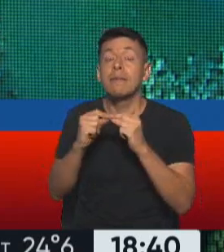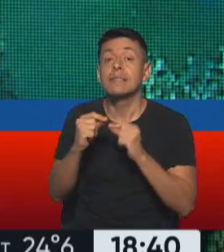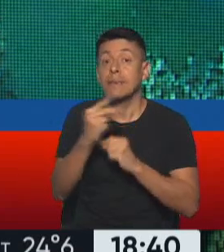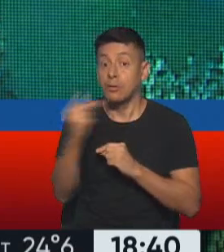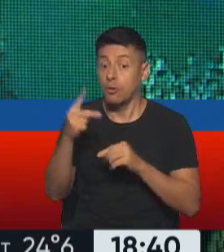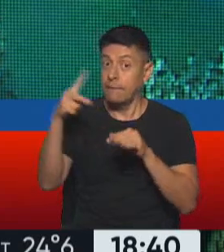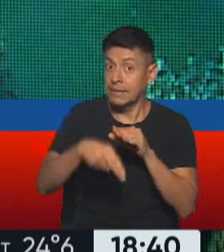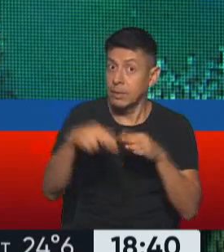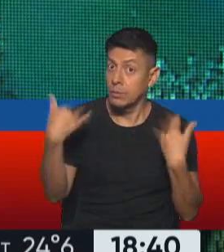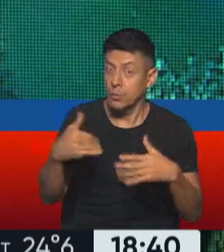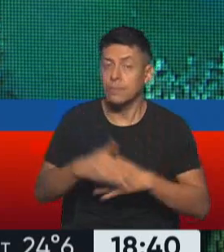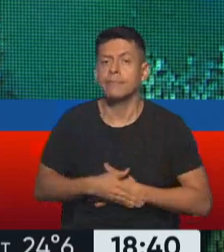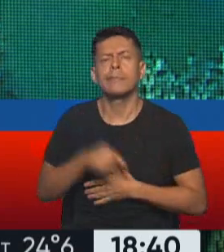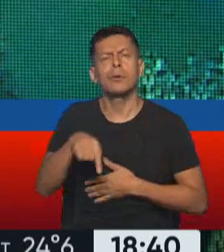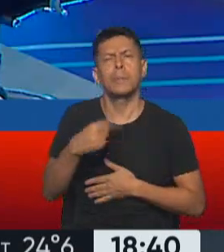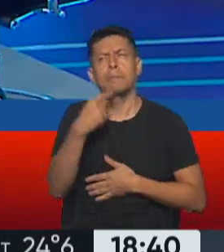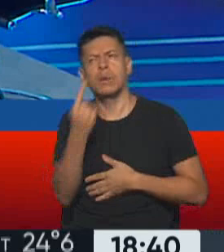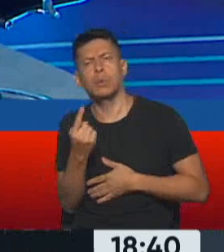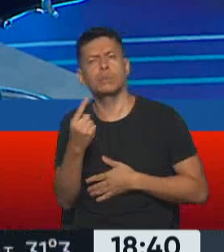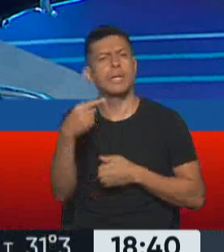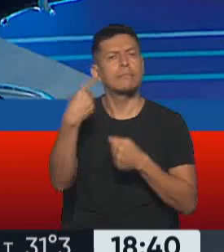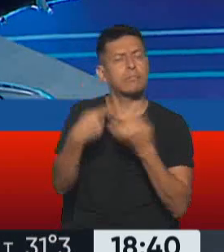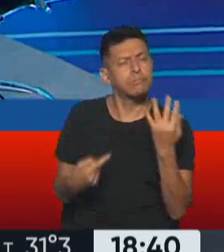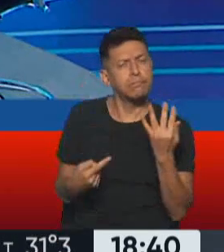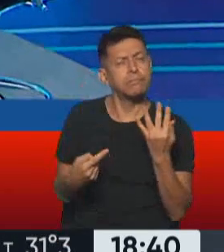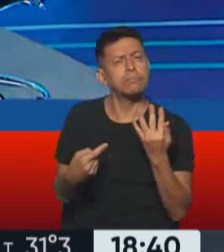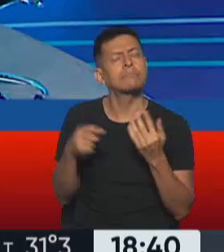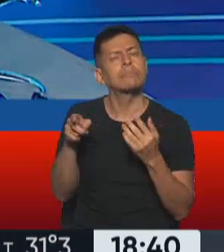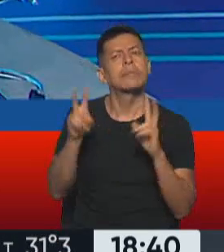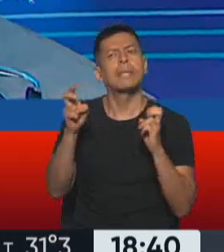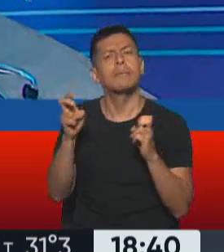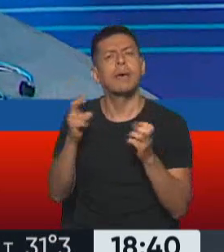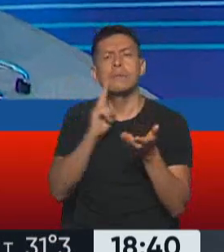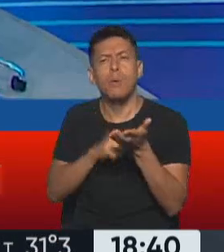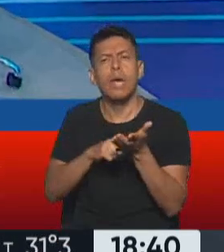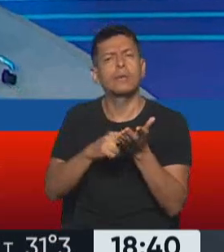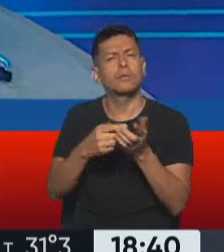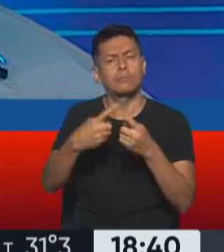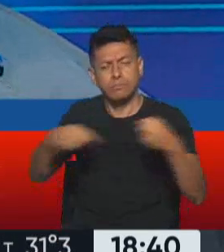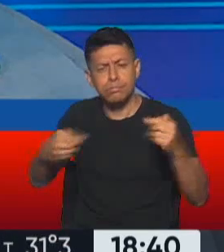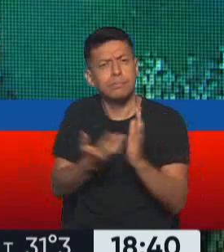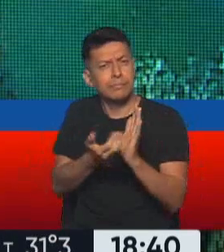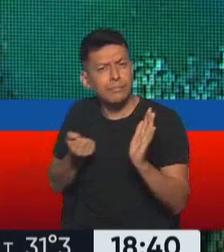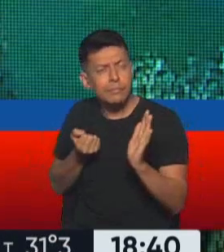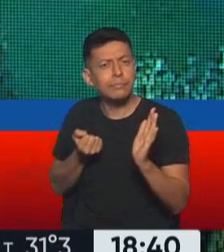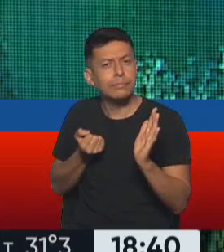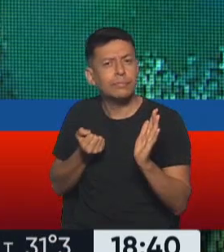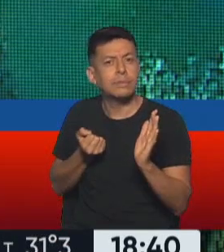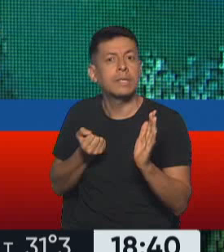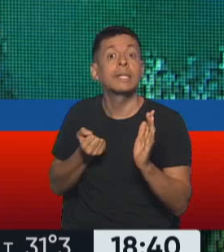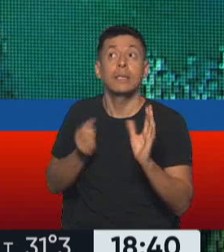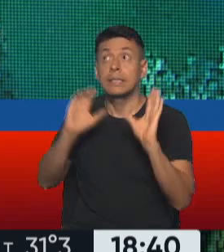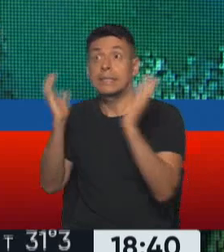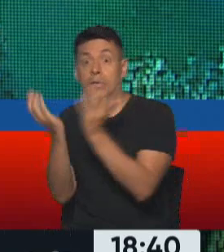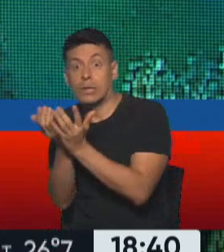hoy, entre las preguntas, empezó a aparecer con más fuerza lo que tiene que ver con las retenciones, NASA, que justamente implica el contexto internacional y las